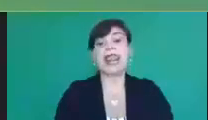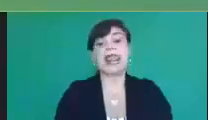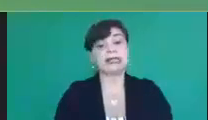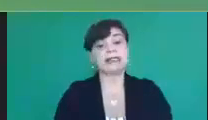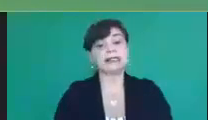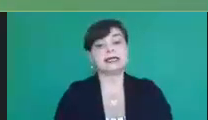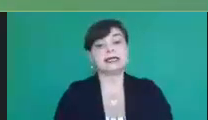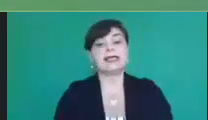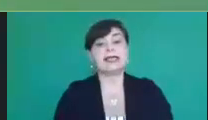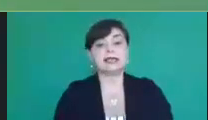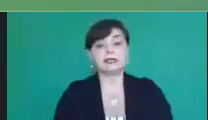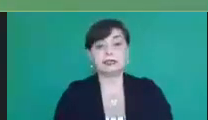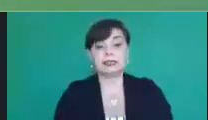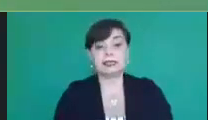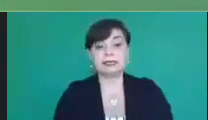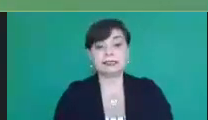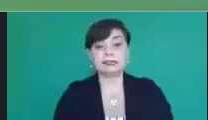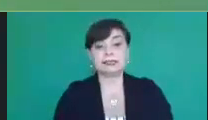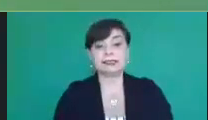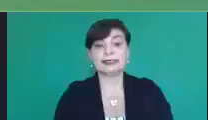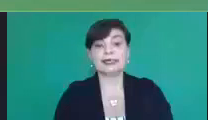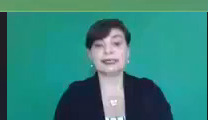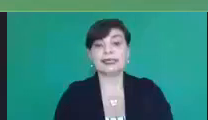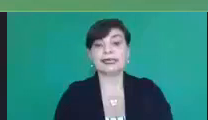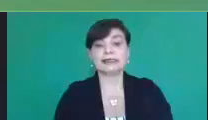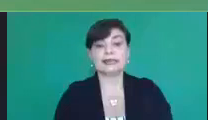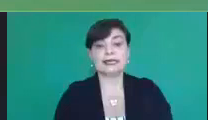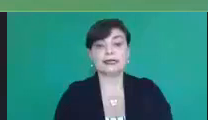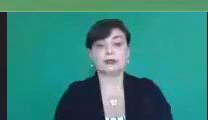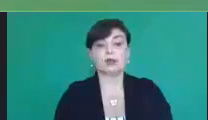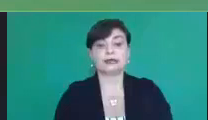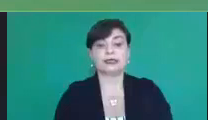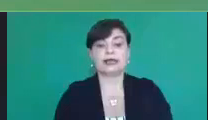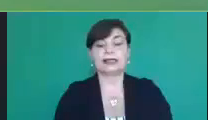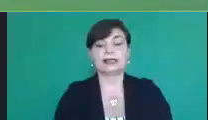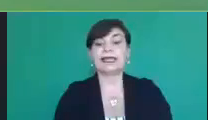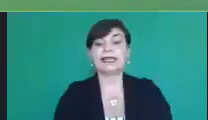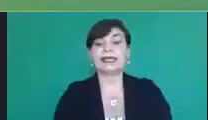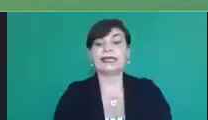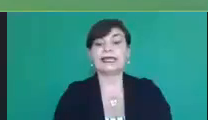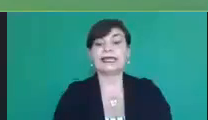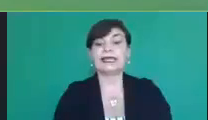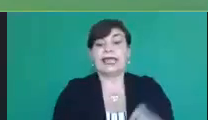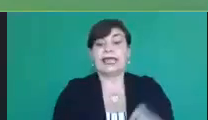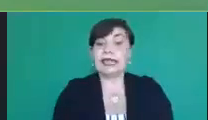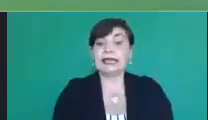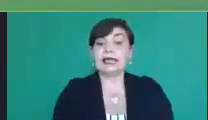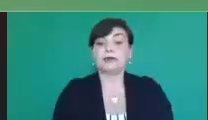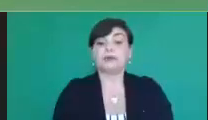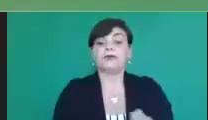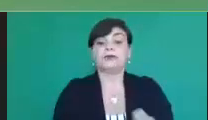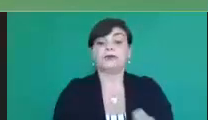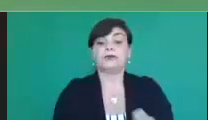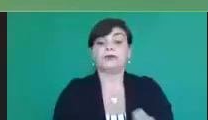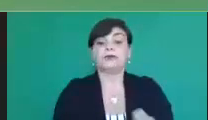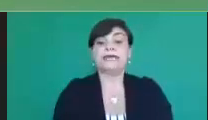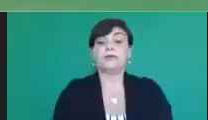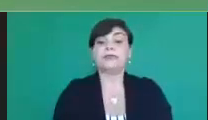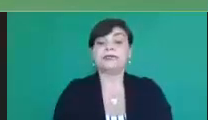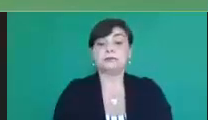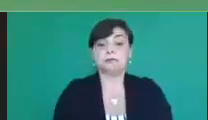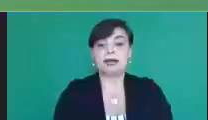la leche, las hortalizas que estén contaminadas. El ganado es